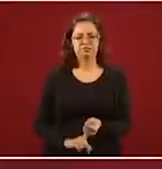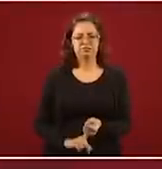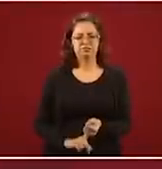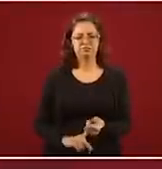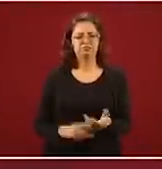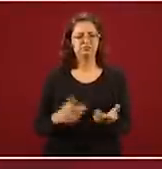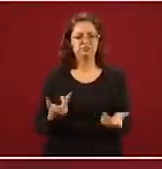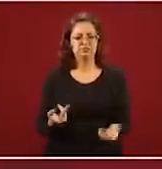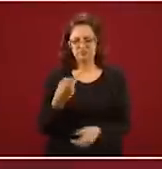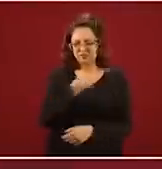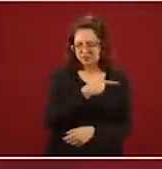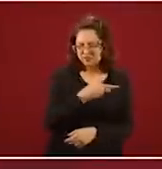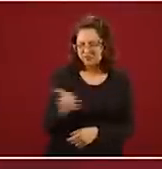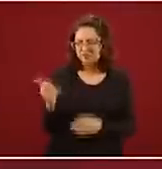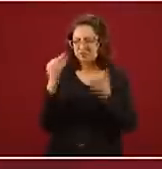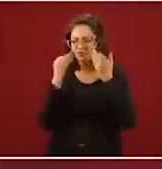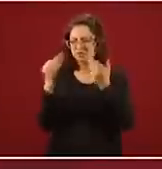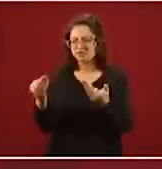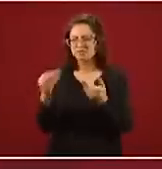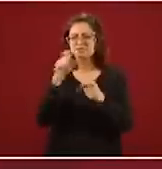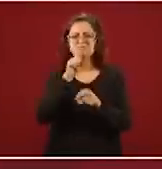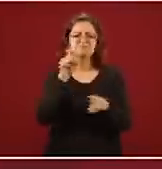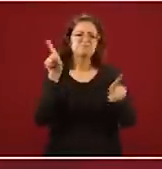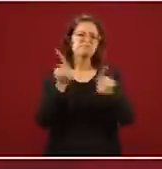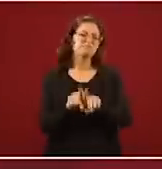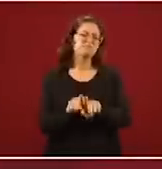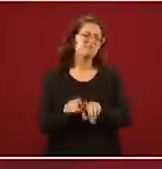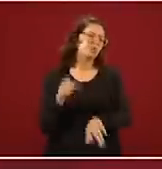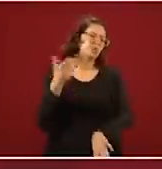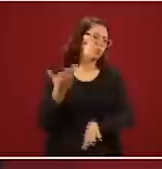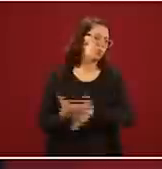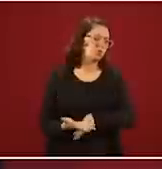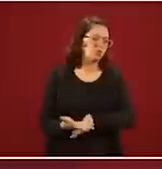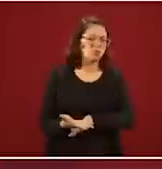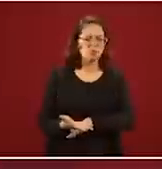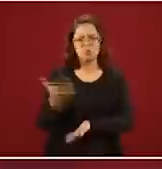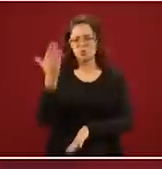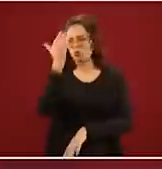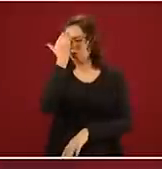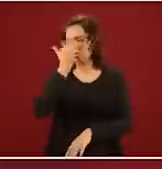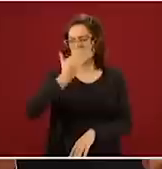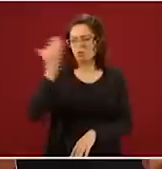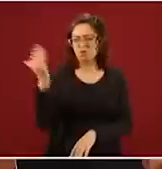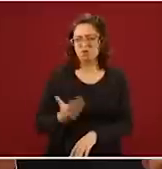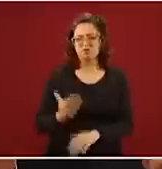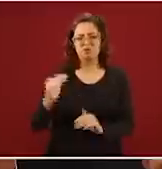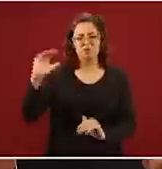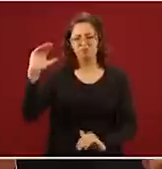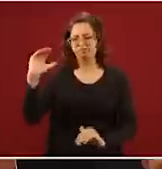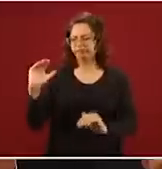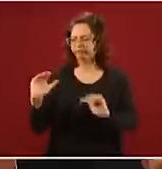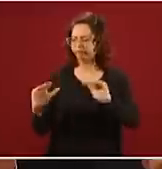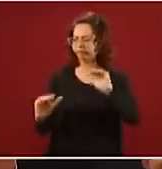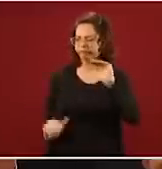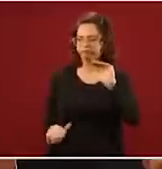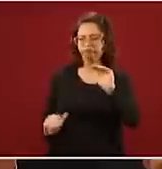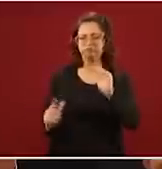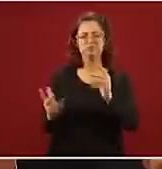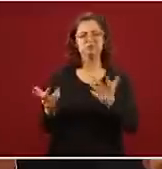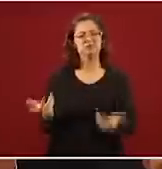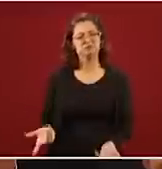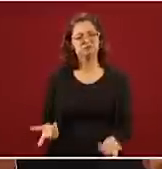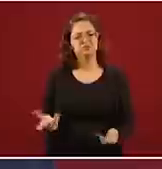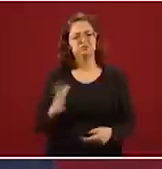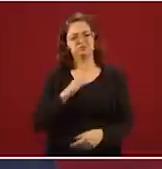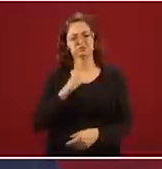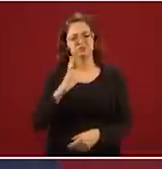no solo la pobreza, sino la profunda y monstruosa desigualdad económica y social que hay en nuestro